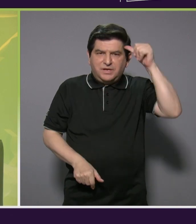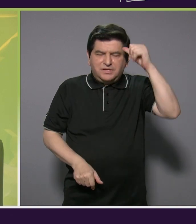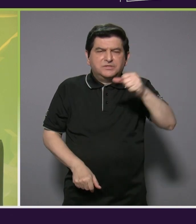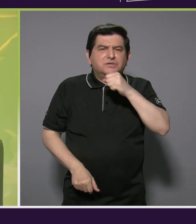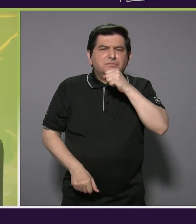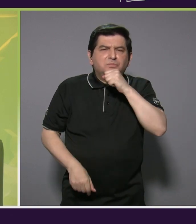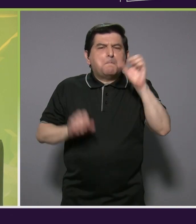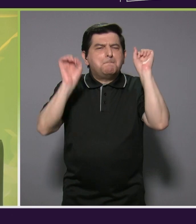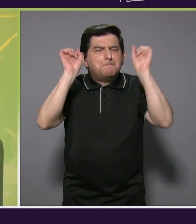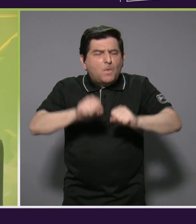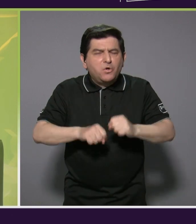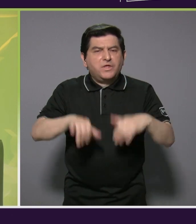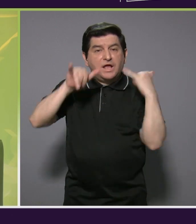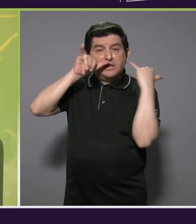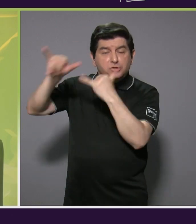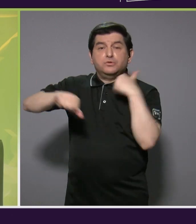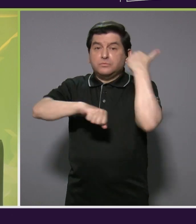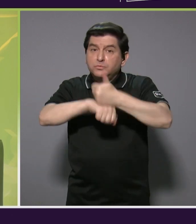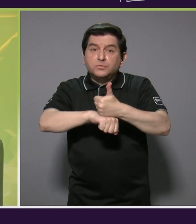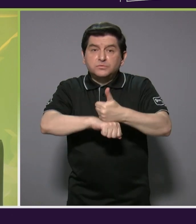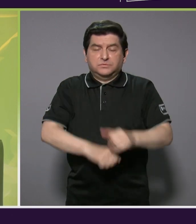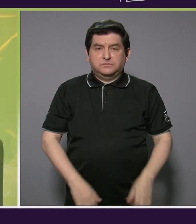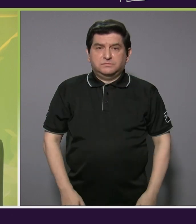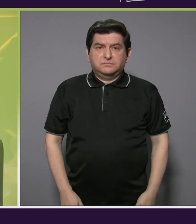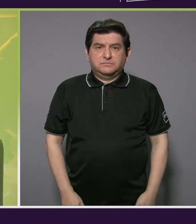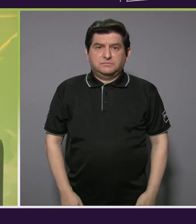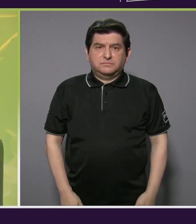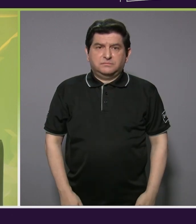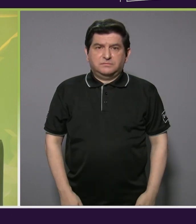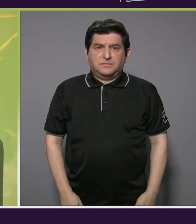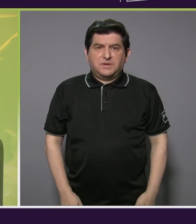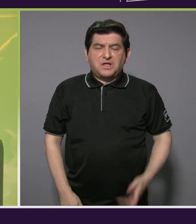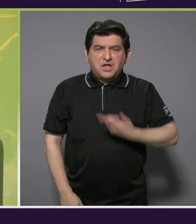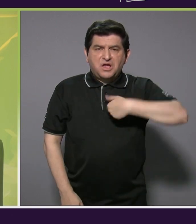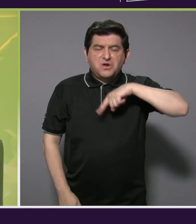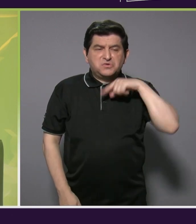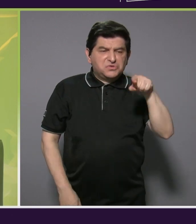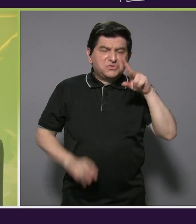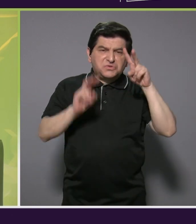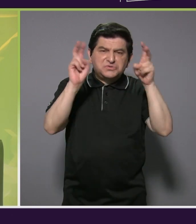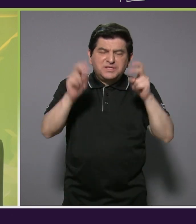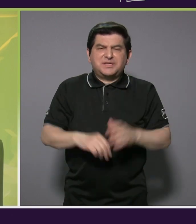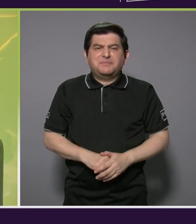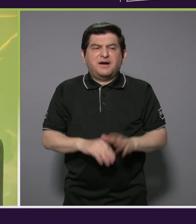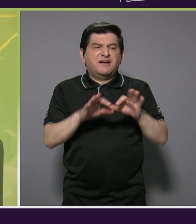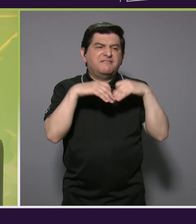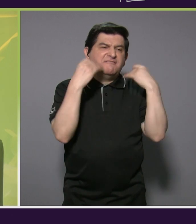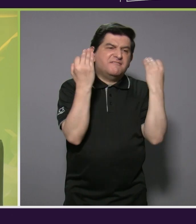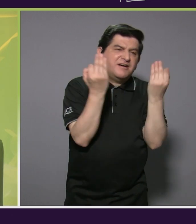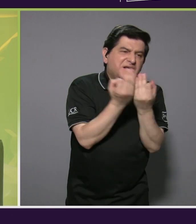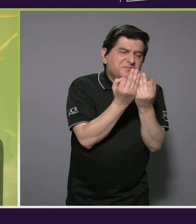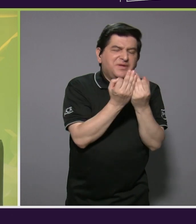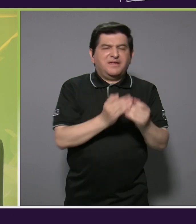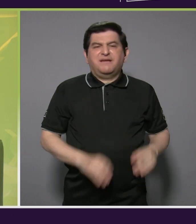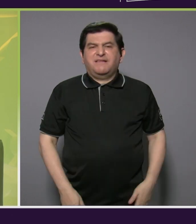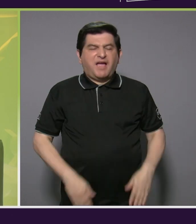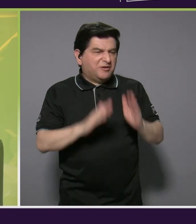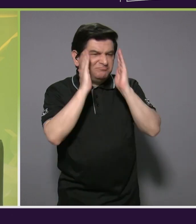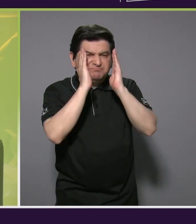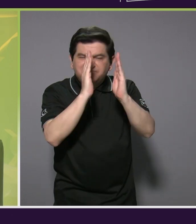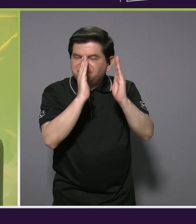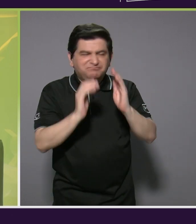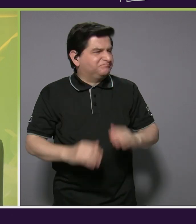pueden denunciar, ¿verdad? Porque muchas veces nos quedamos con este tema de, bueno, la familia que no los atiende o